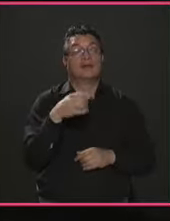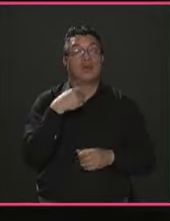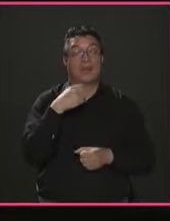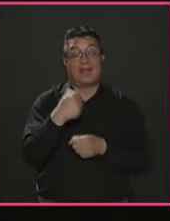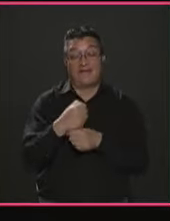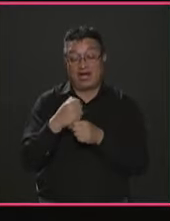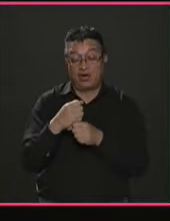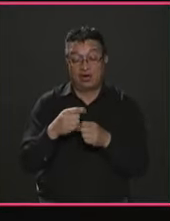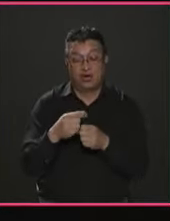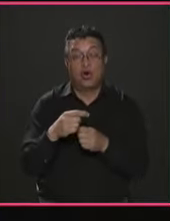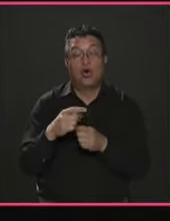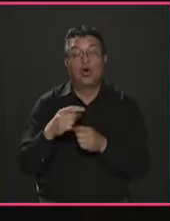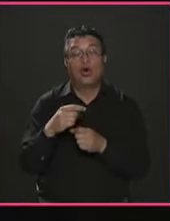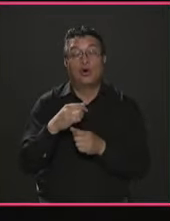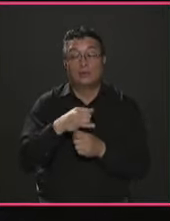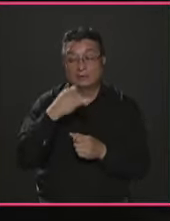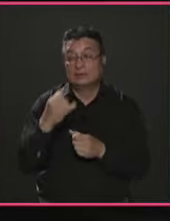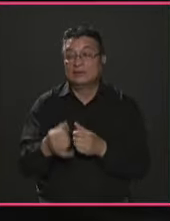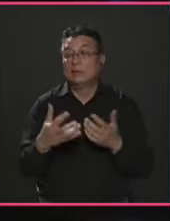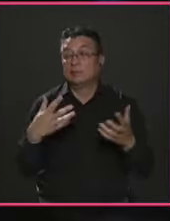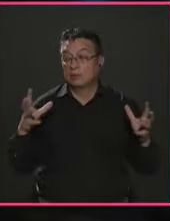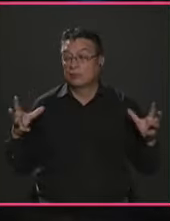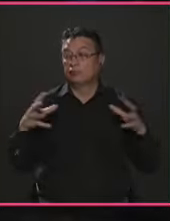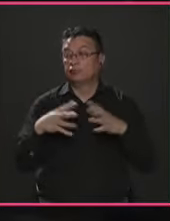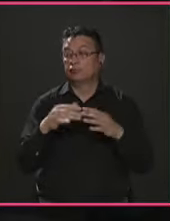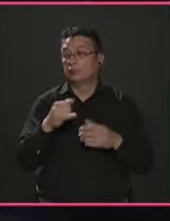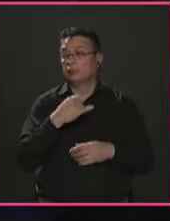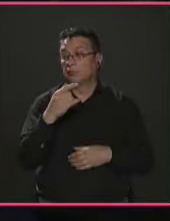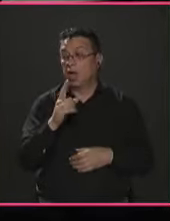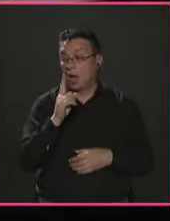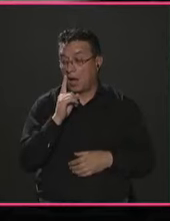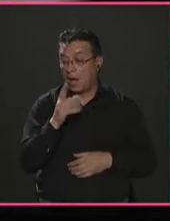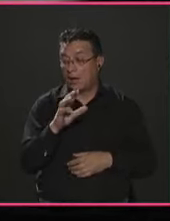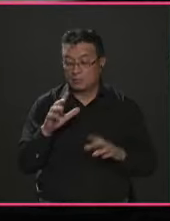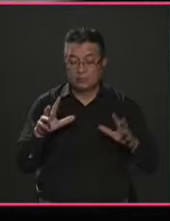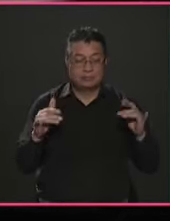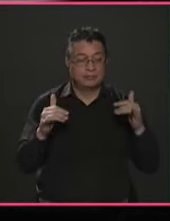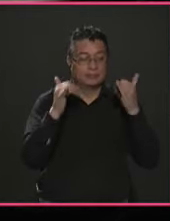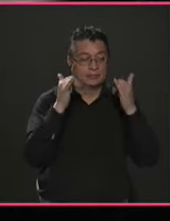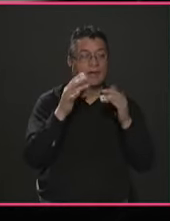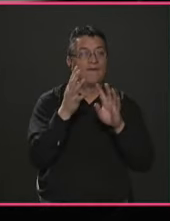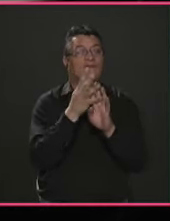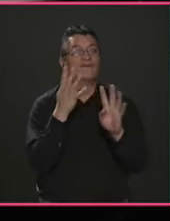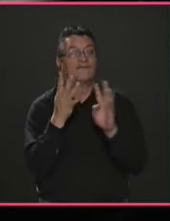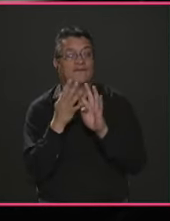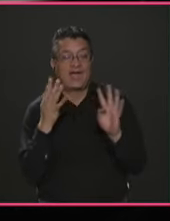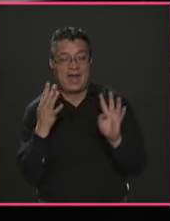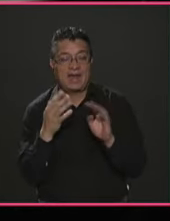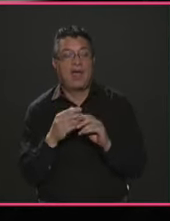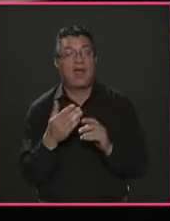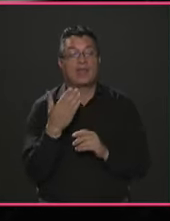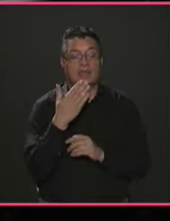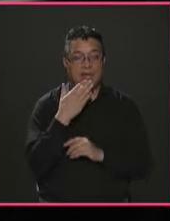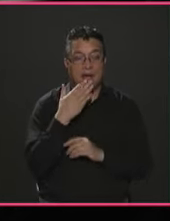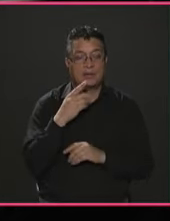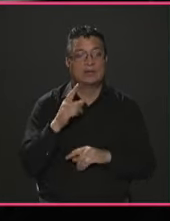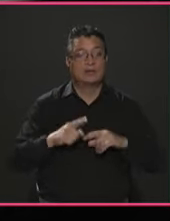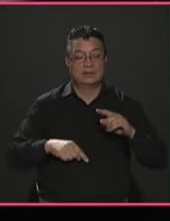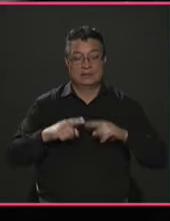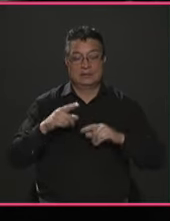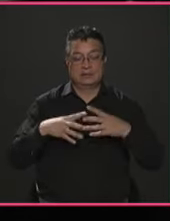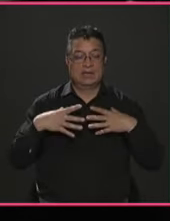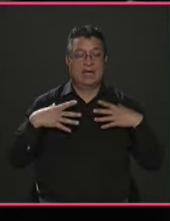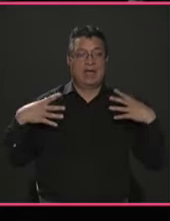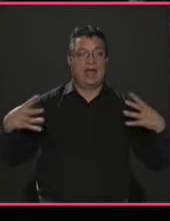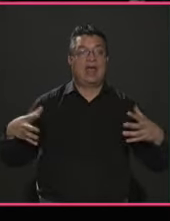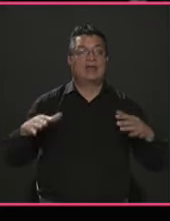trabajo otro más de eventos donde tenemos un parque de entretenciones una feria Tenemos también una arena bastante grande